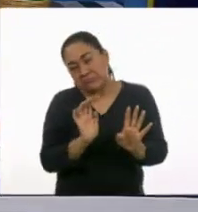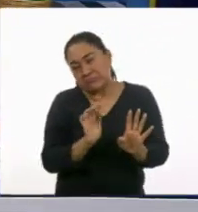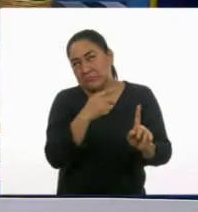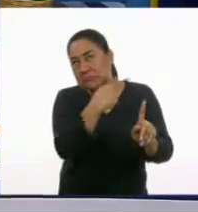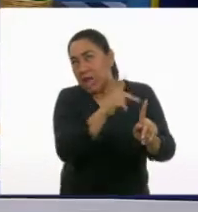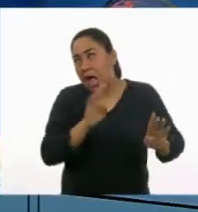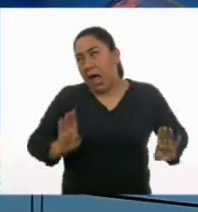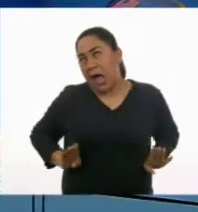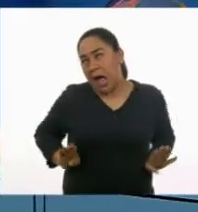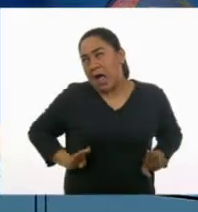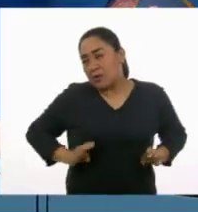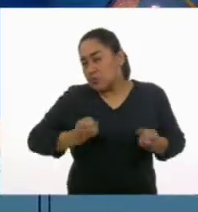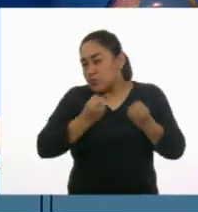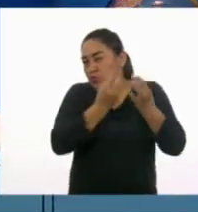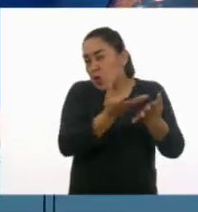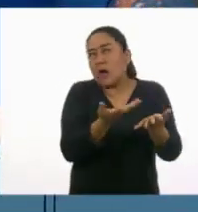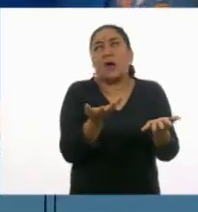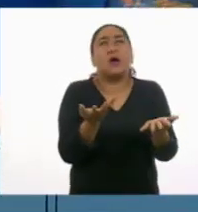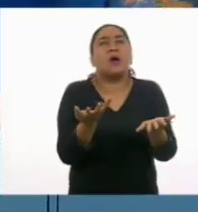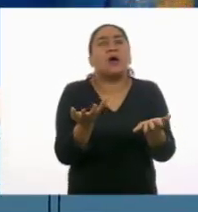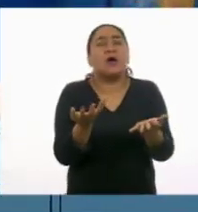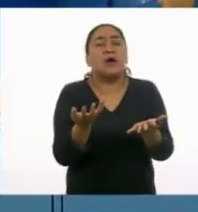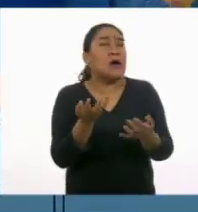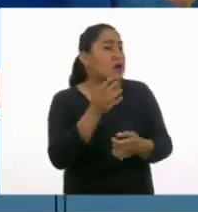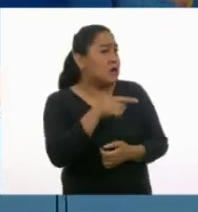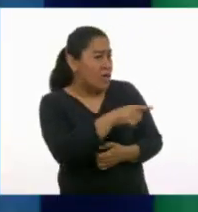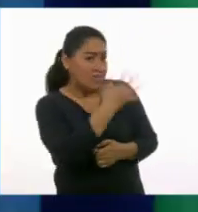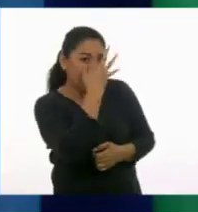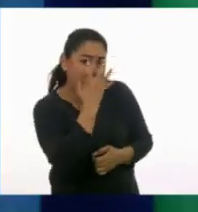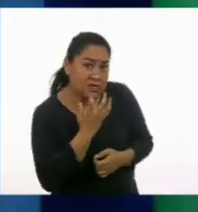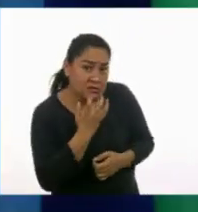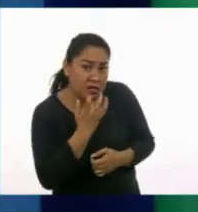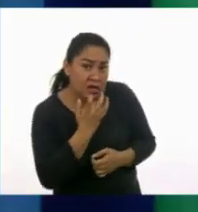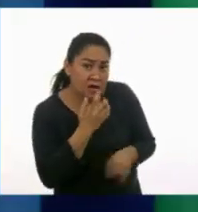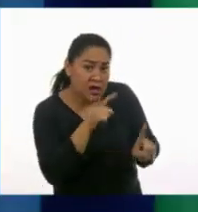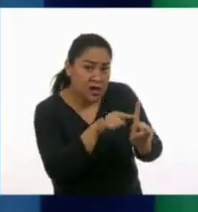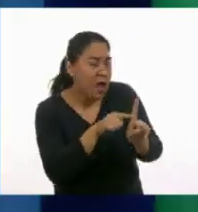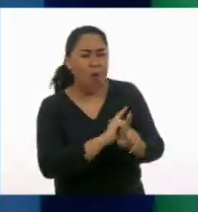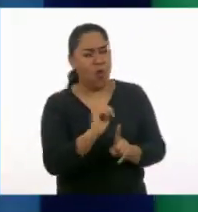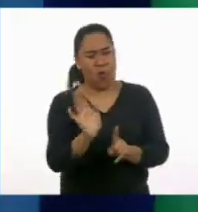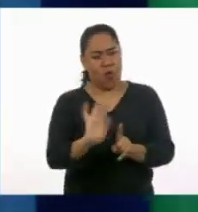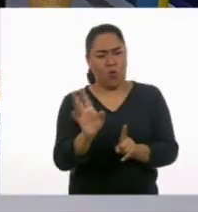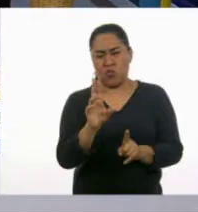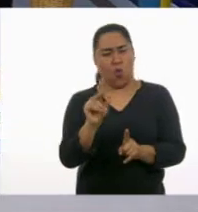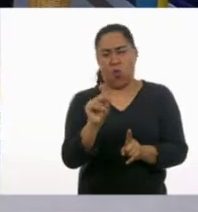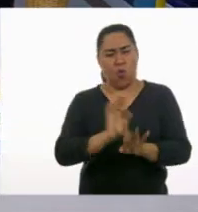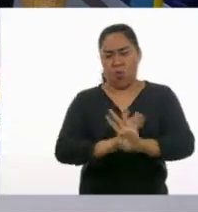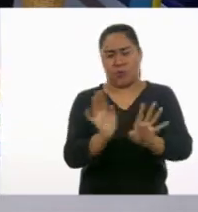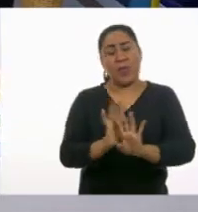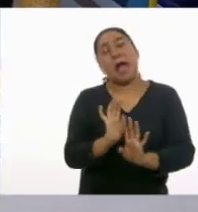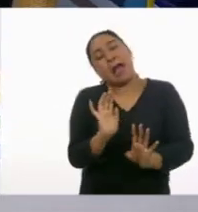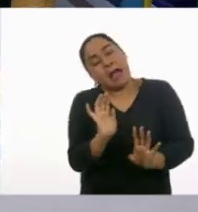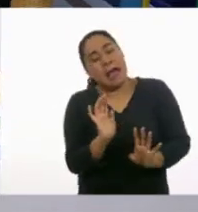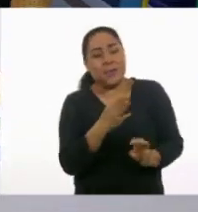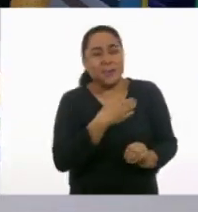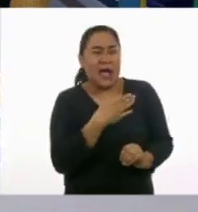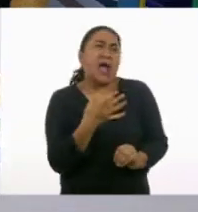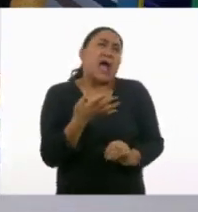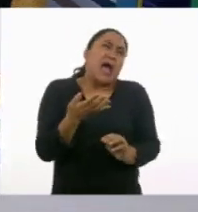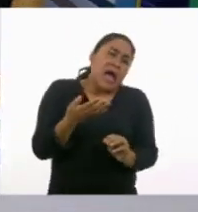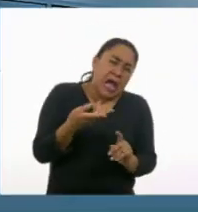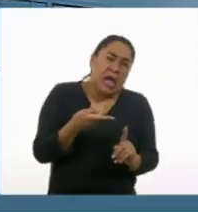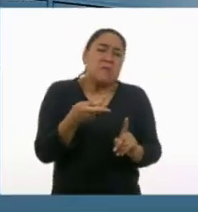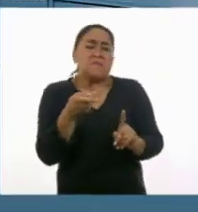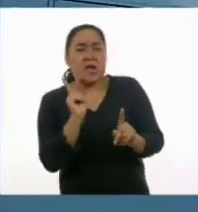digamos, es un personaje... ¿Está triste el personaje? No, no está triste. No, no está triste, pero... Bueno. Pero sí ya no